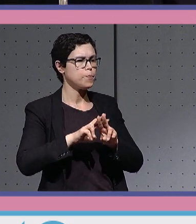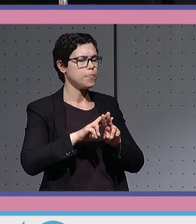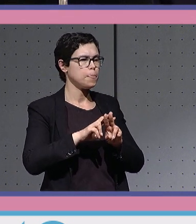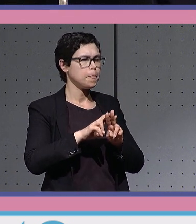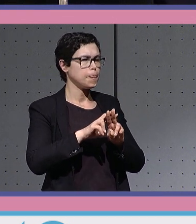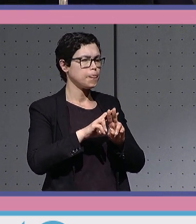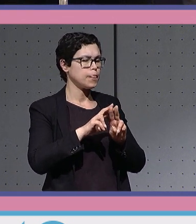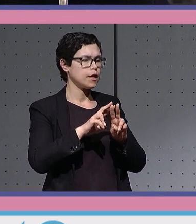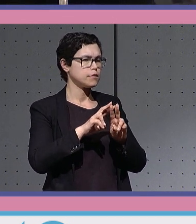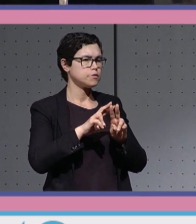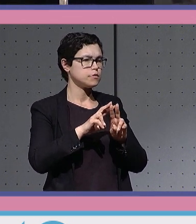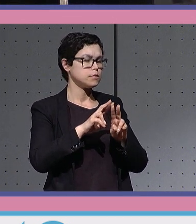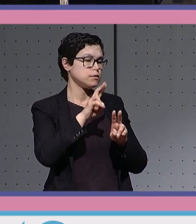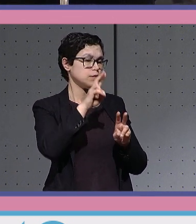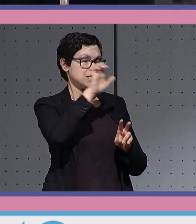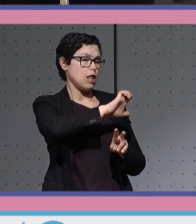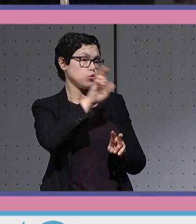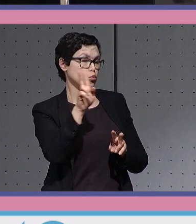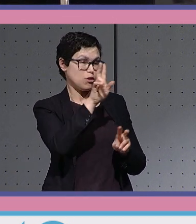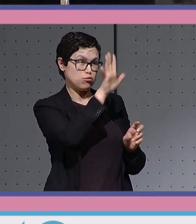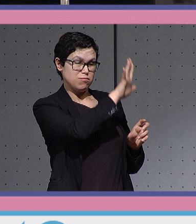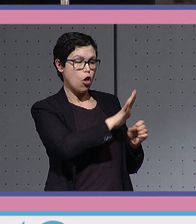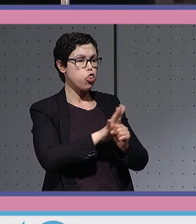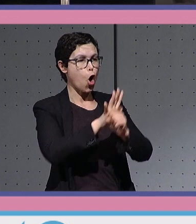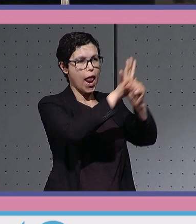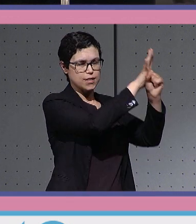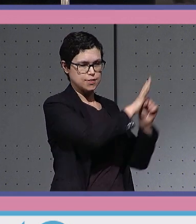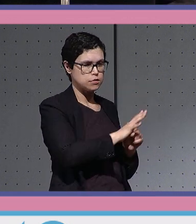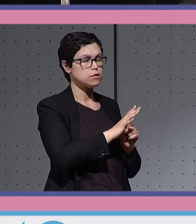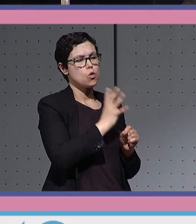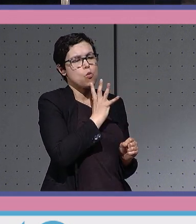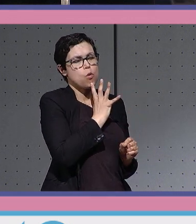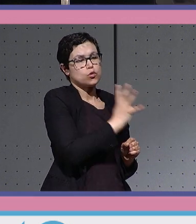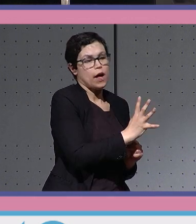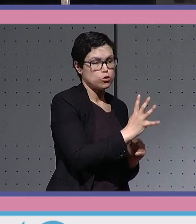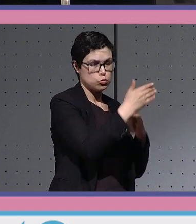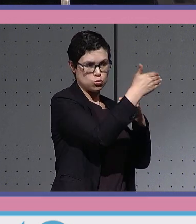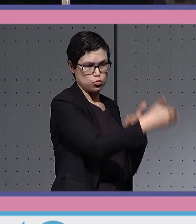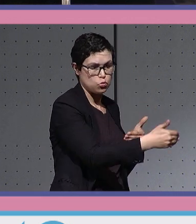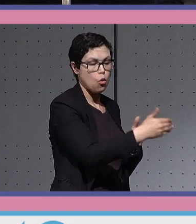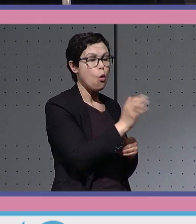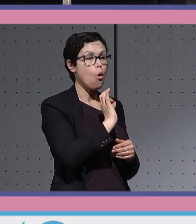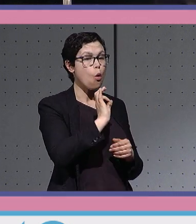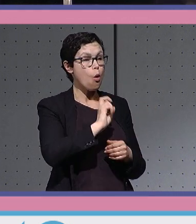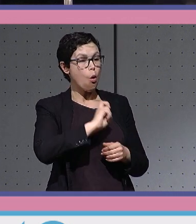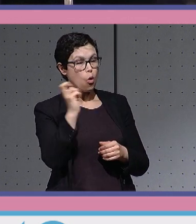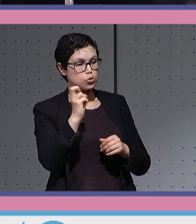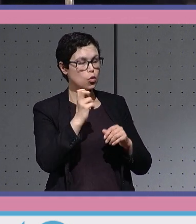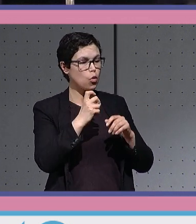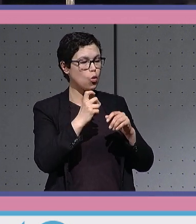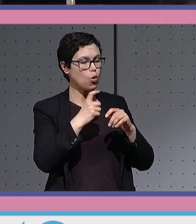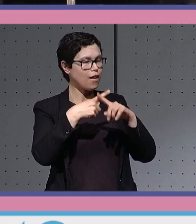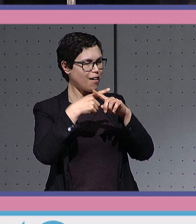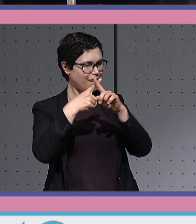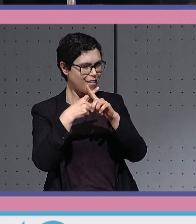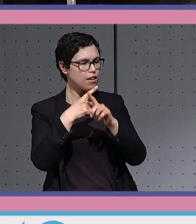zonas geográficas de Estados Unidos, algunos de ellos en un periodo de 4 años y otros que veis marcados con un asterismo